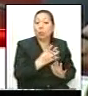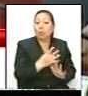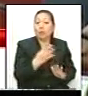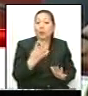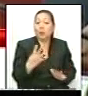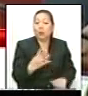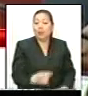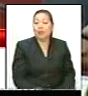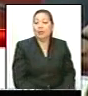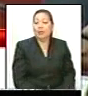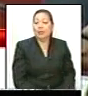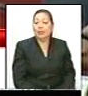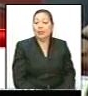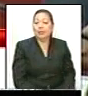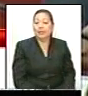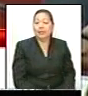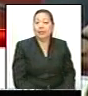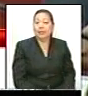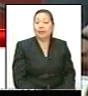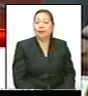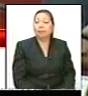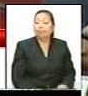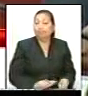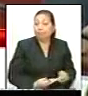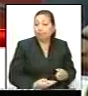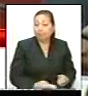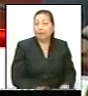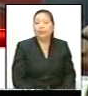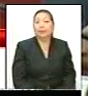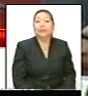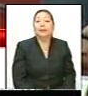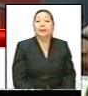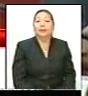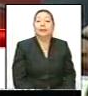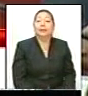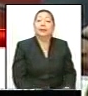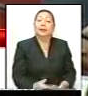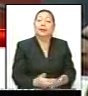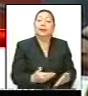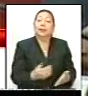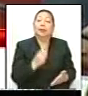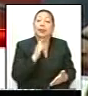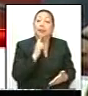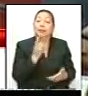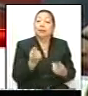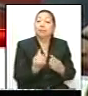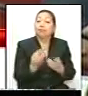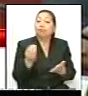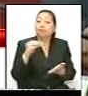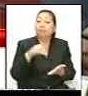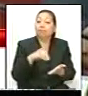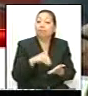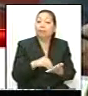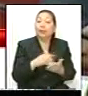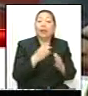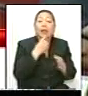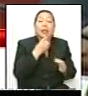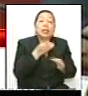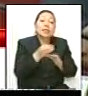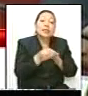2744. Los recursos de apelación fueron interpuestos